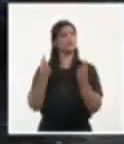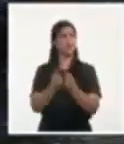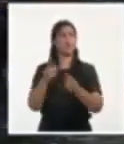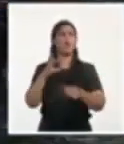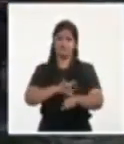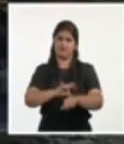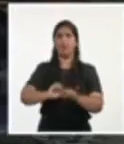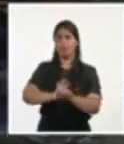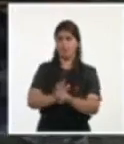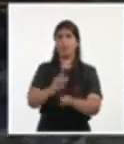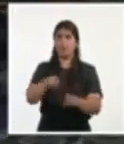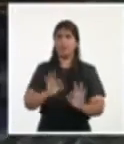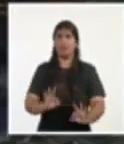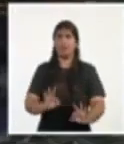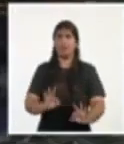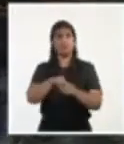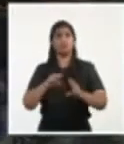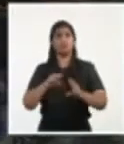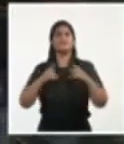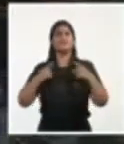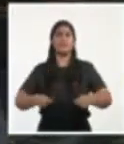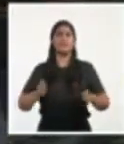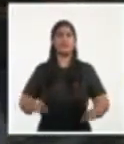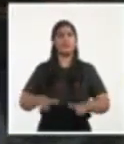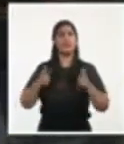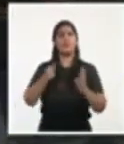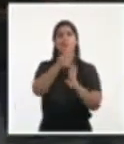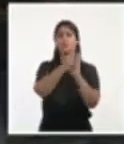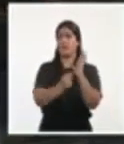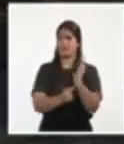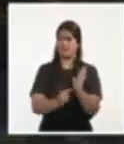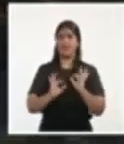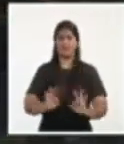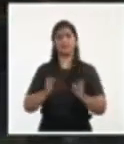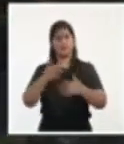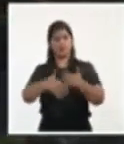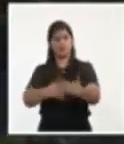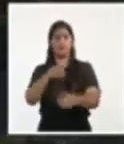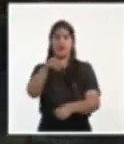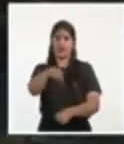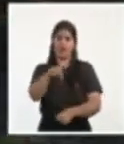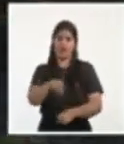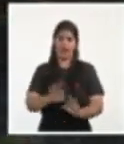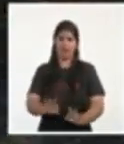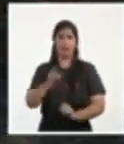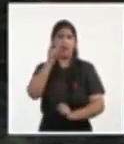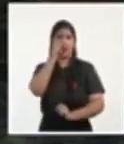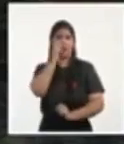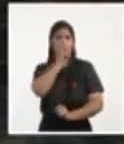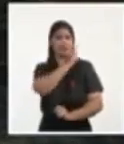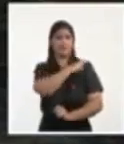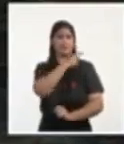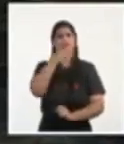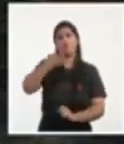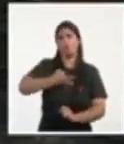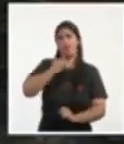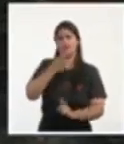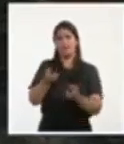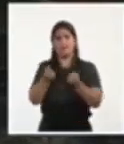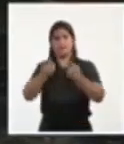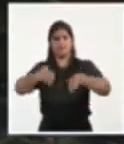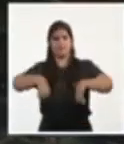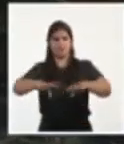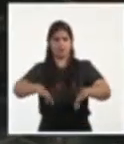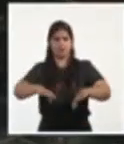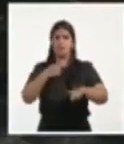también. Entonces estamos en esa complejidad en estos momentos que José Ángel, por supuesto, podrá explicar mejor. Esto nos da